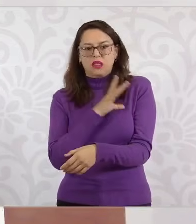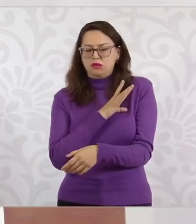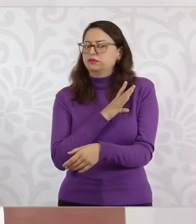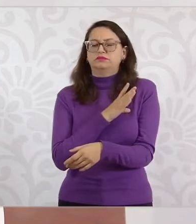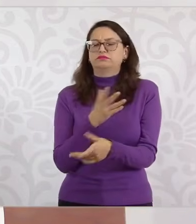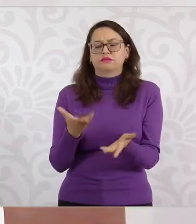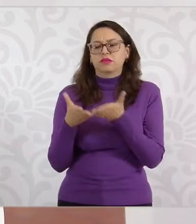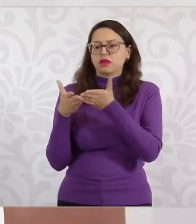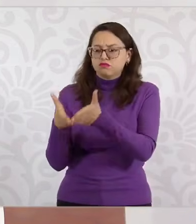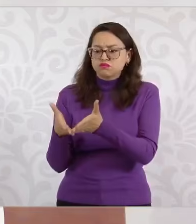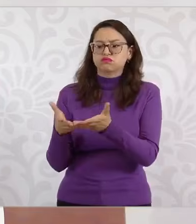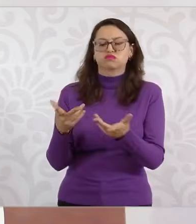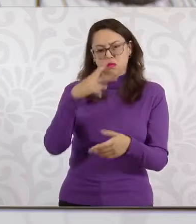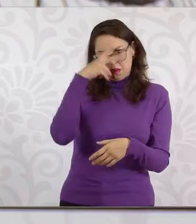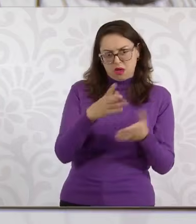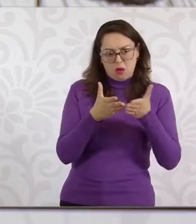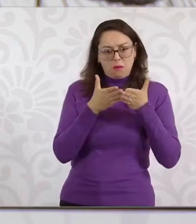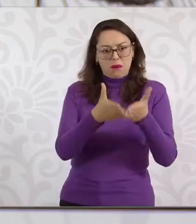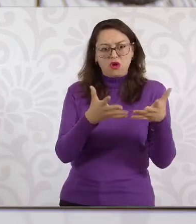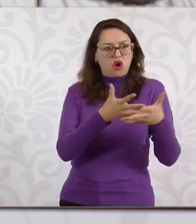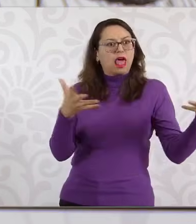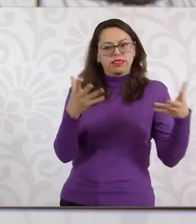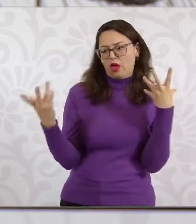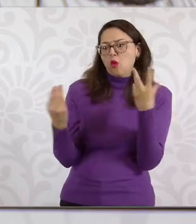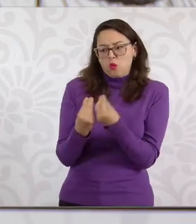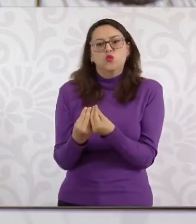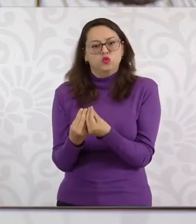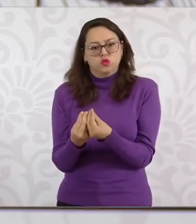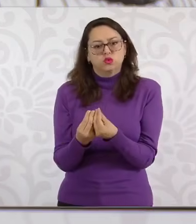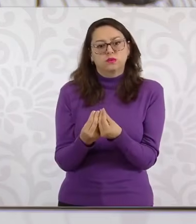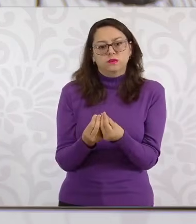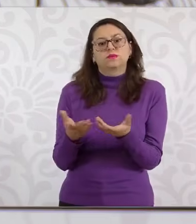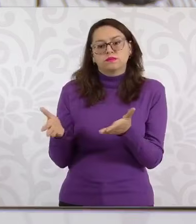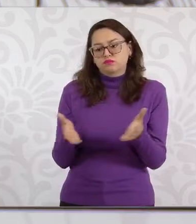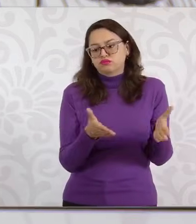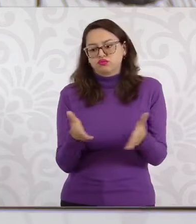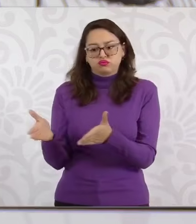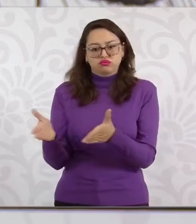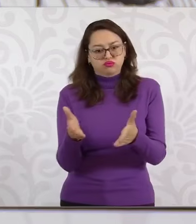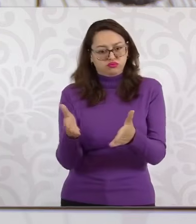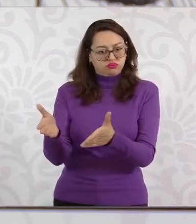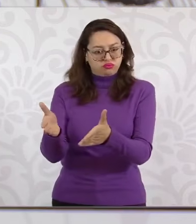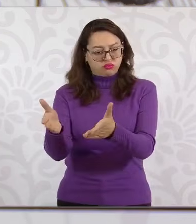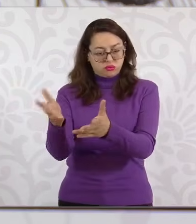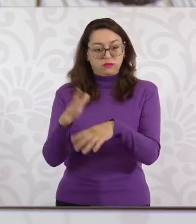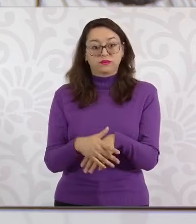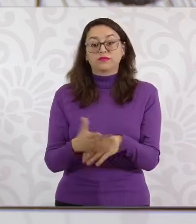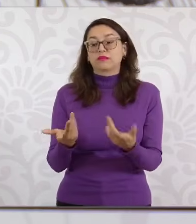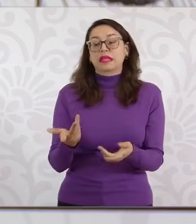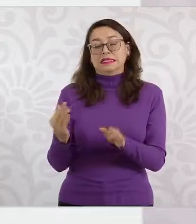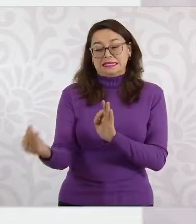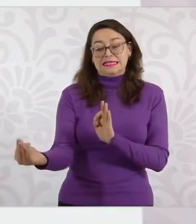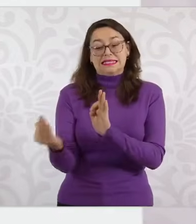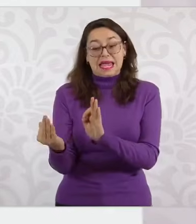tener algún problema en el transcurso, porque como son pequeñas, parece muy corto el viaje, pero